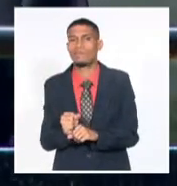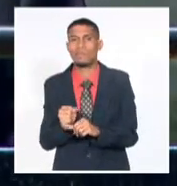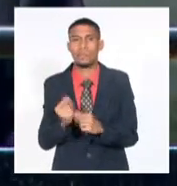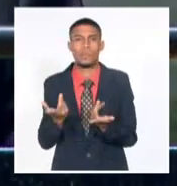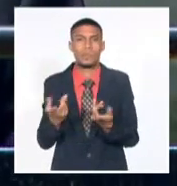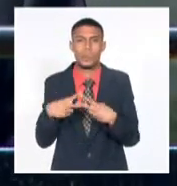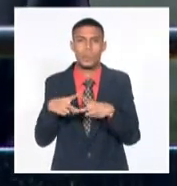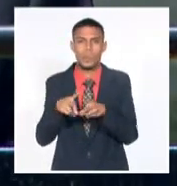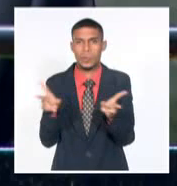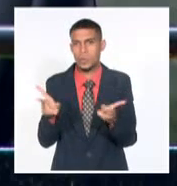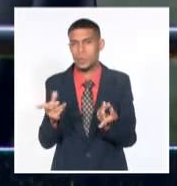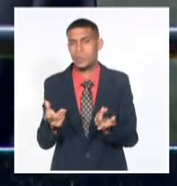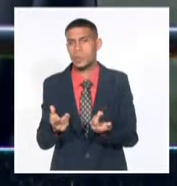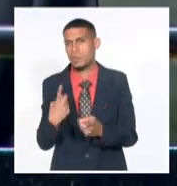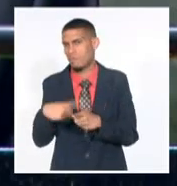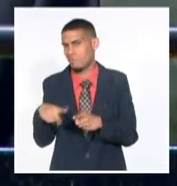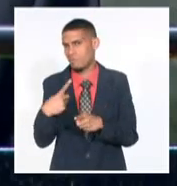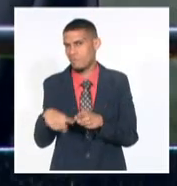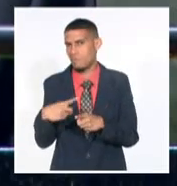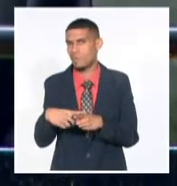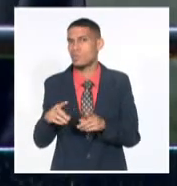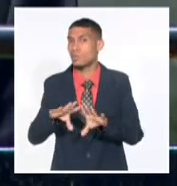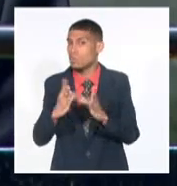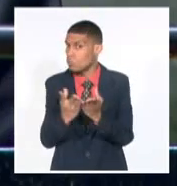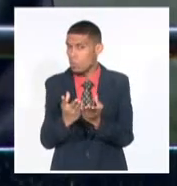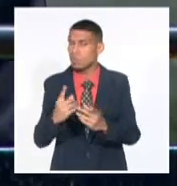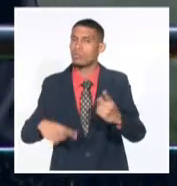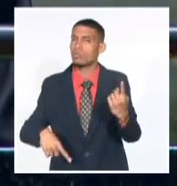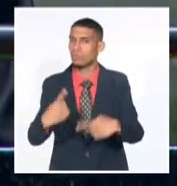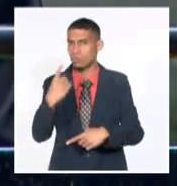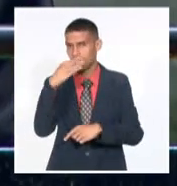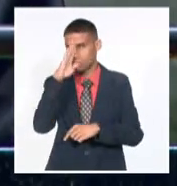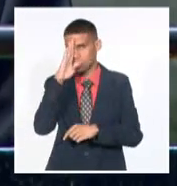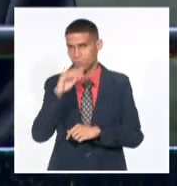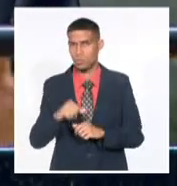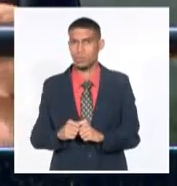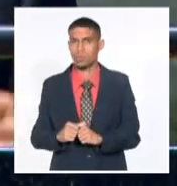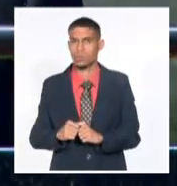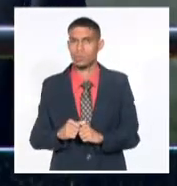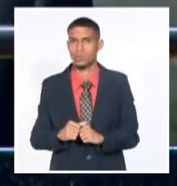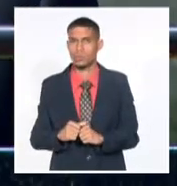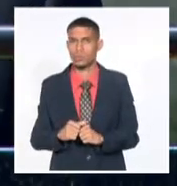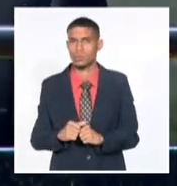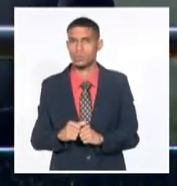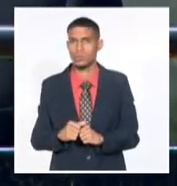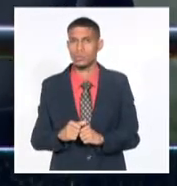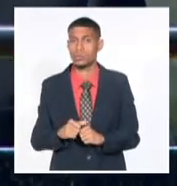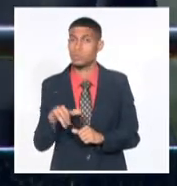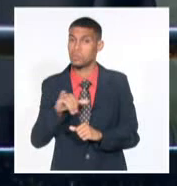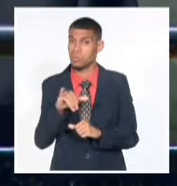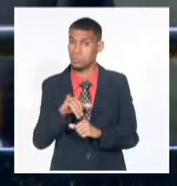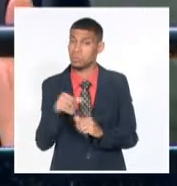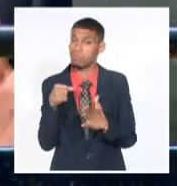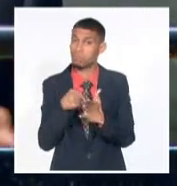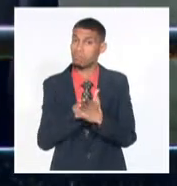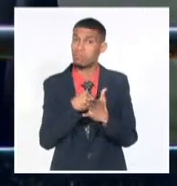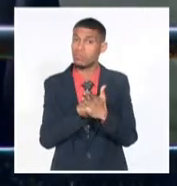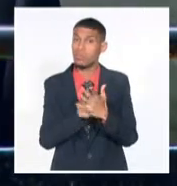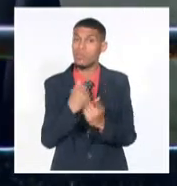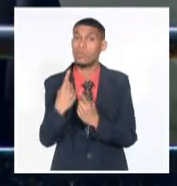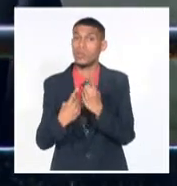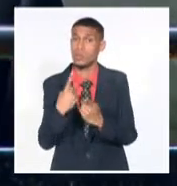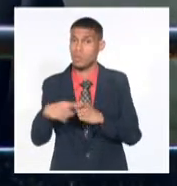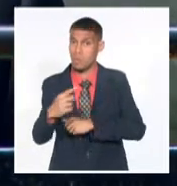y descrédito contra Cuba. Es también evidente su impacto desfavorable en algunos